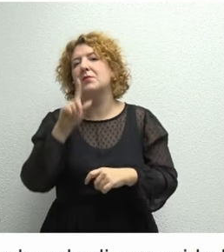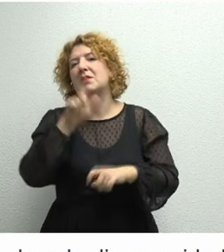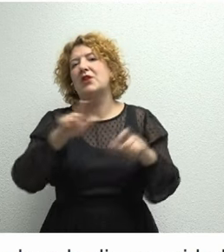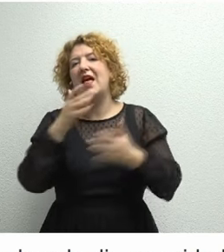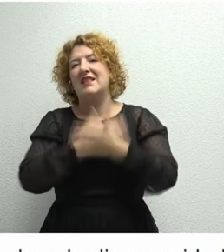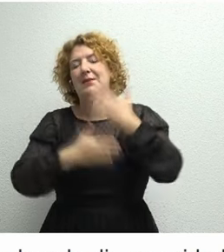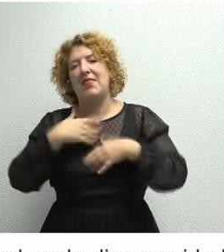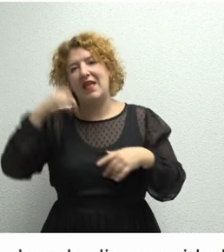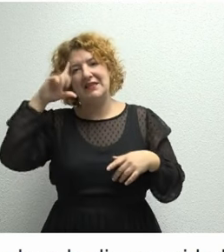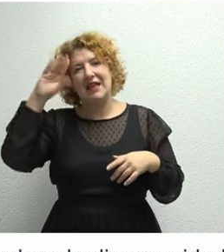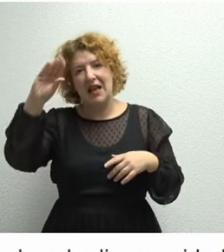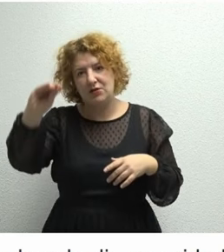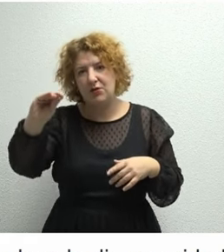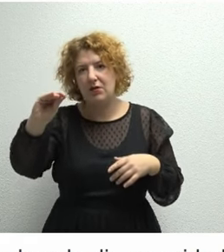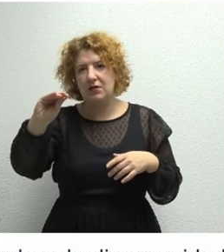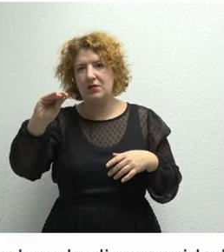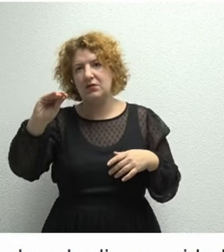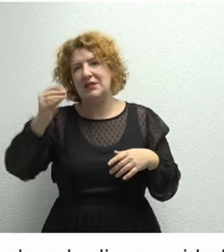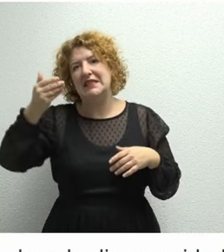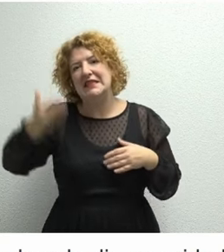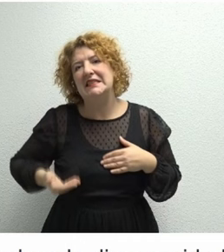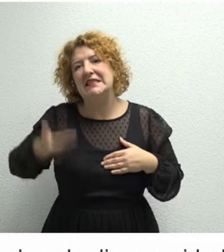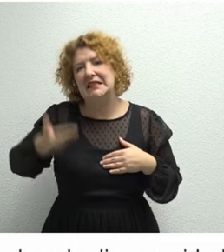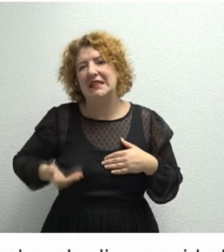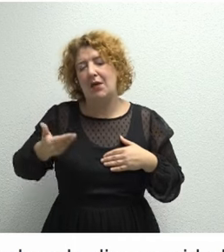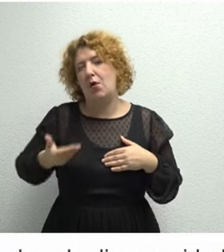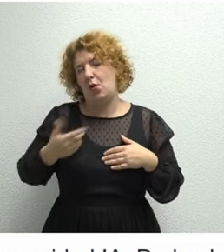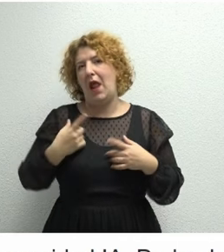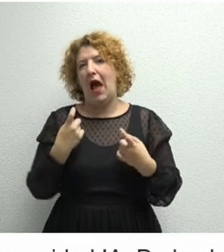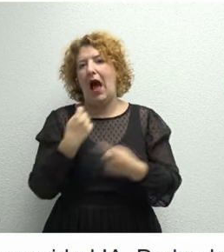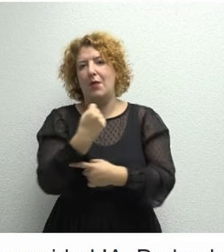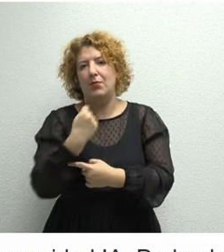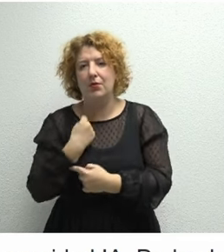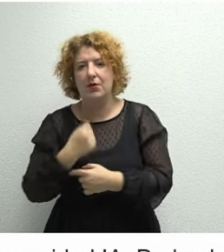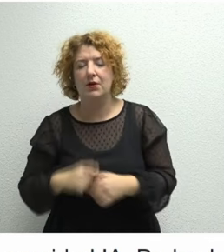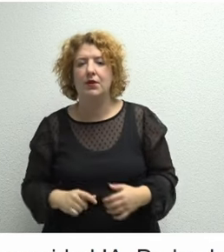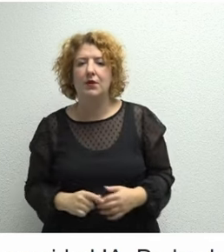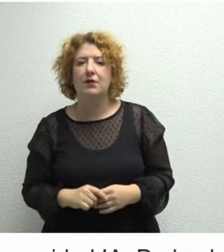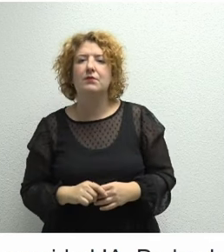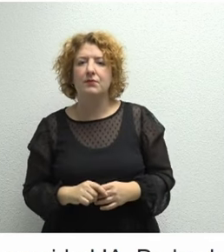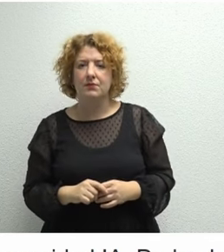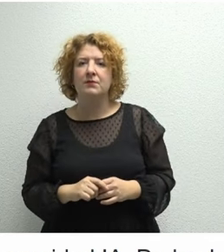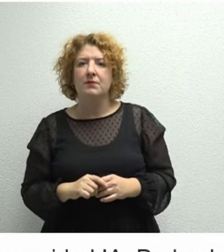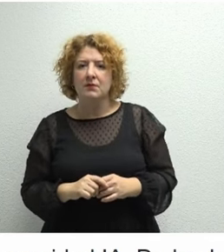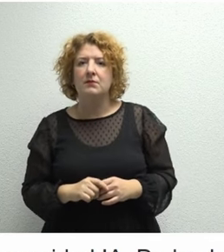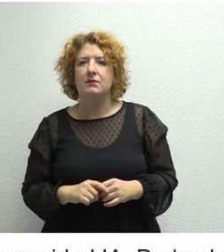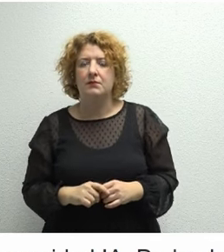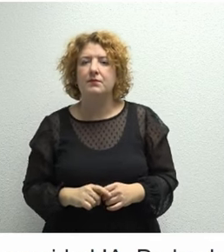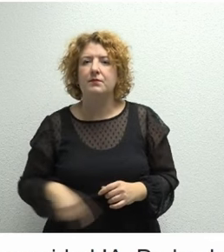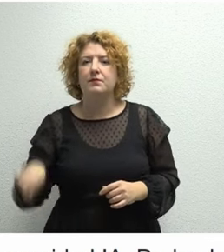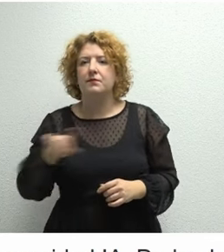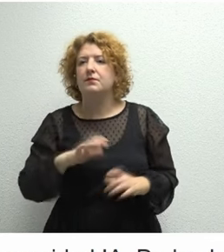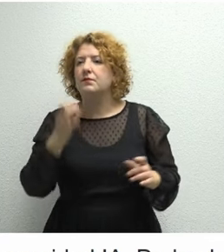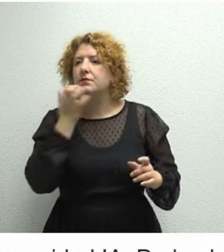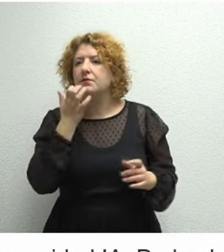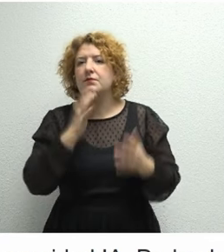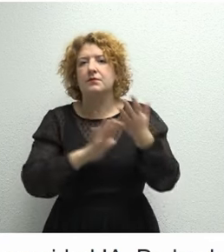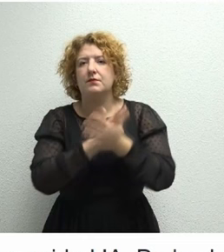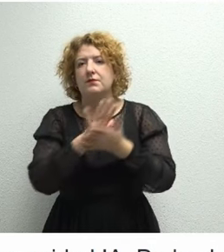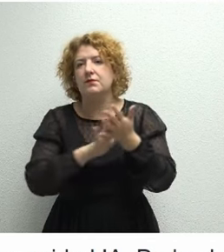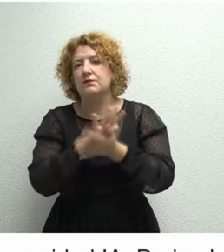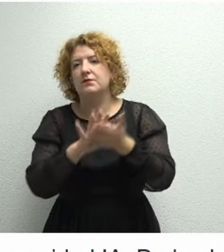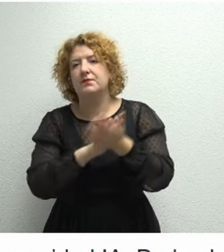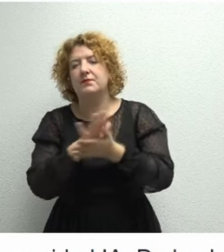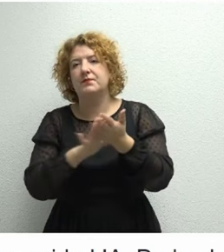intelectual voy a decir más severa no con más necesidades de apoyo por lo tanto Bueno pues no son redes permeables ni ni que